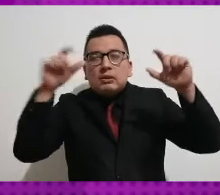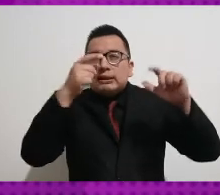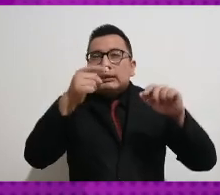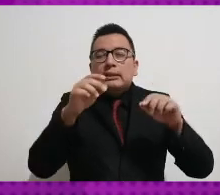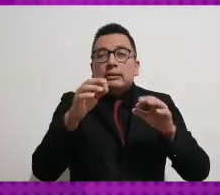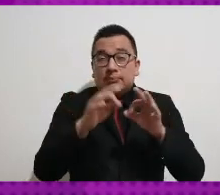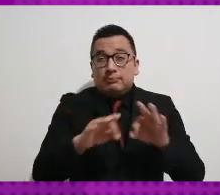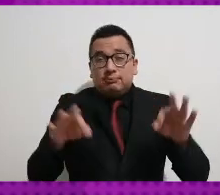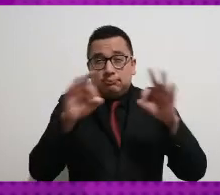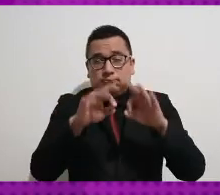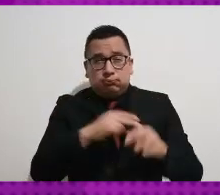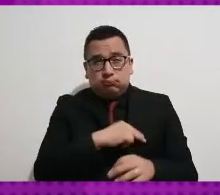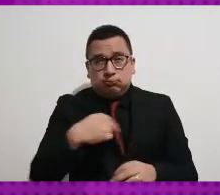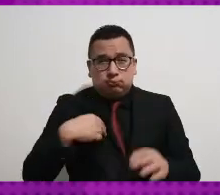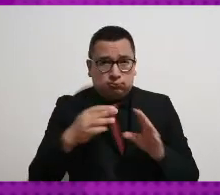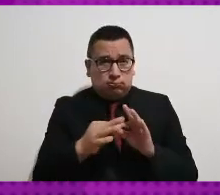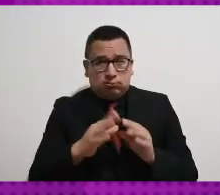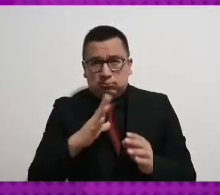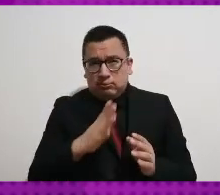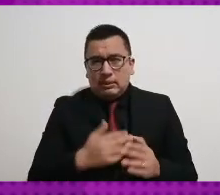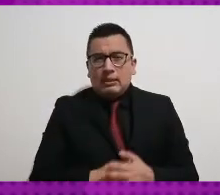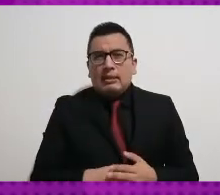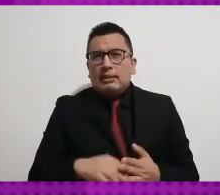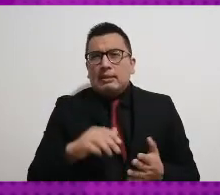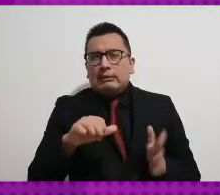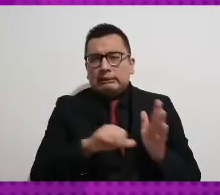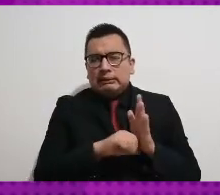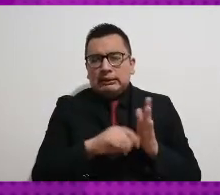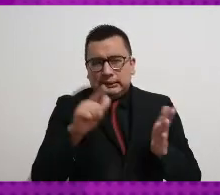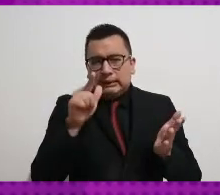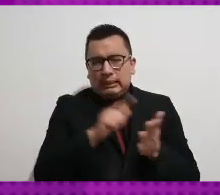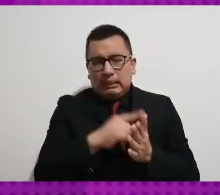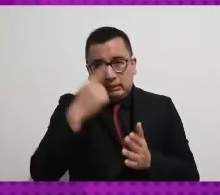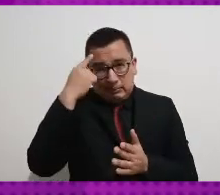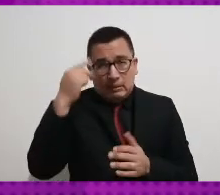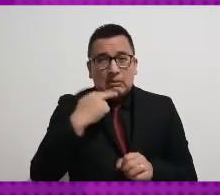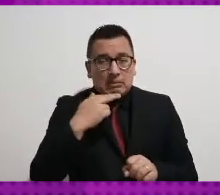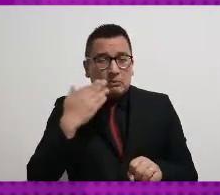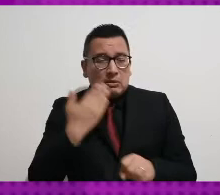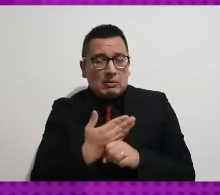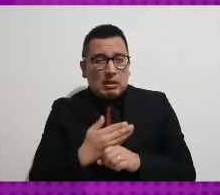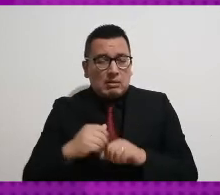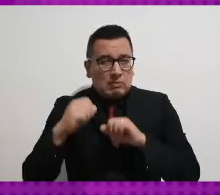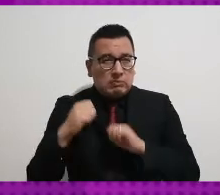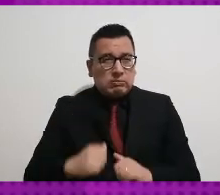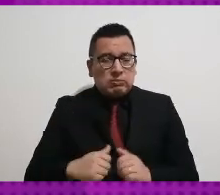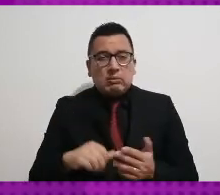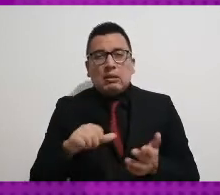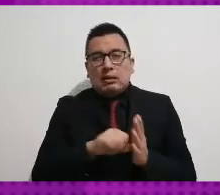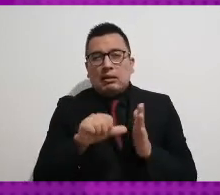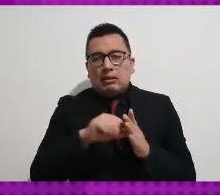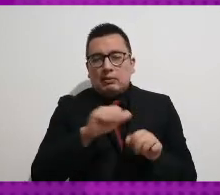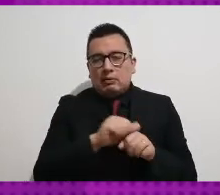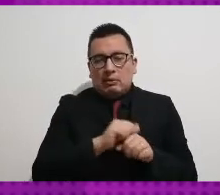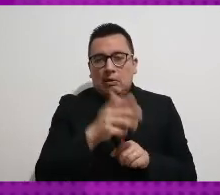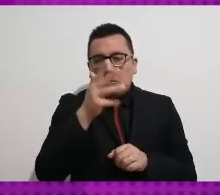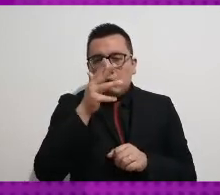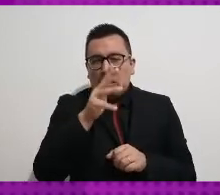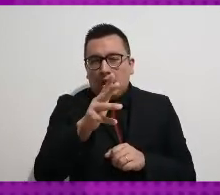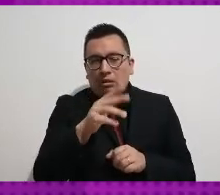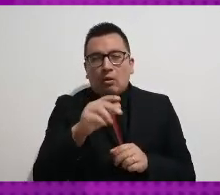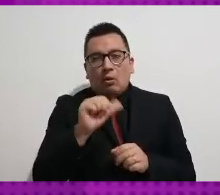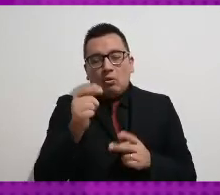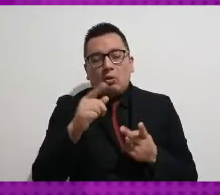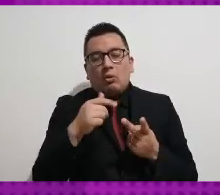mensaje, es muy importante mencionar que tanto el artículo 10 como el 49 de la Ley General de Responsabilidades Administrativas da